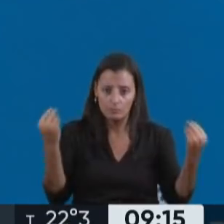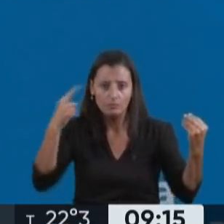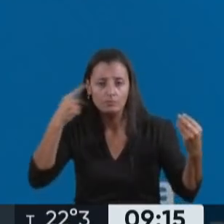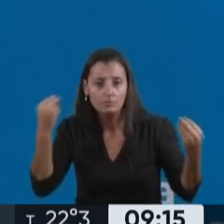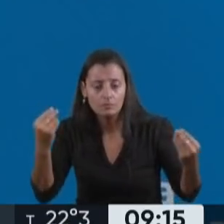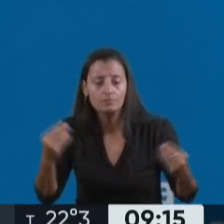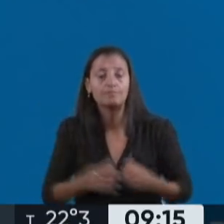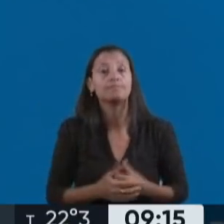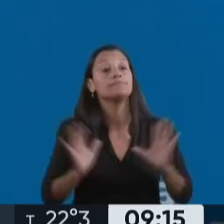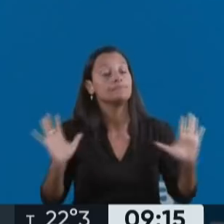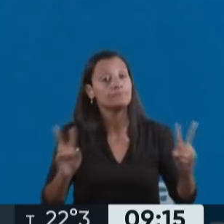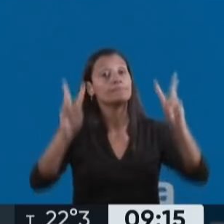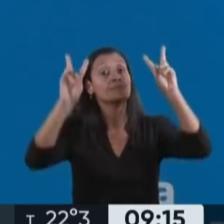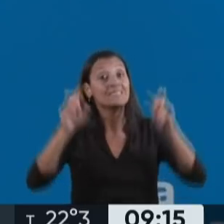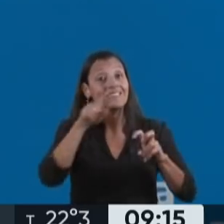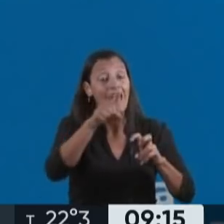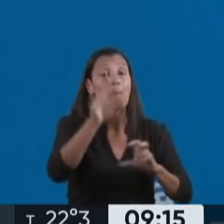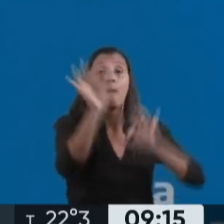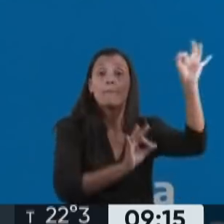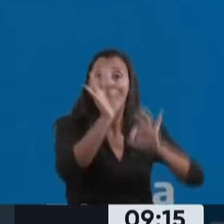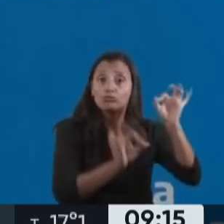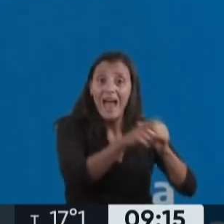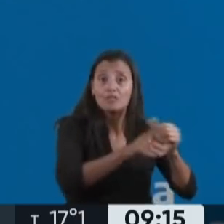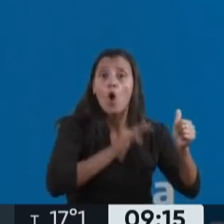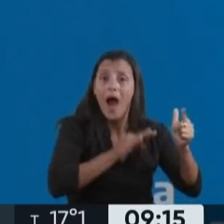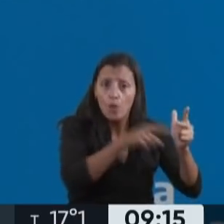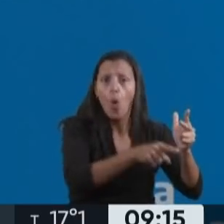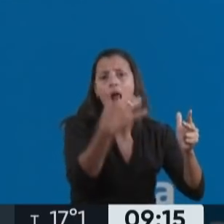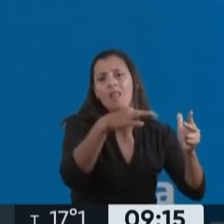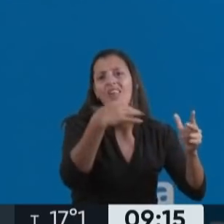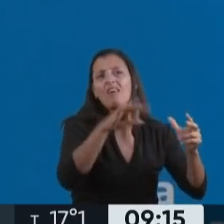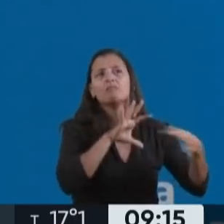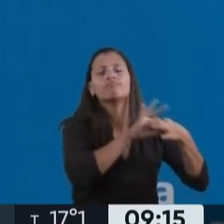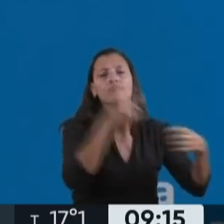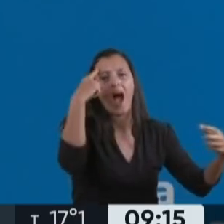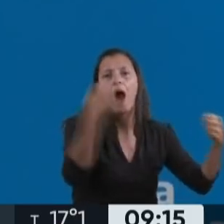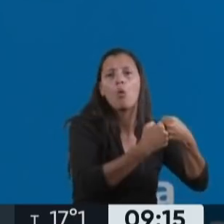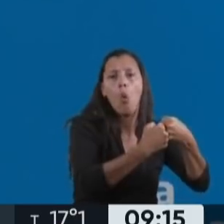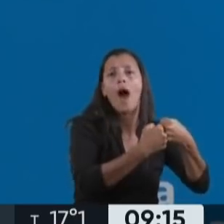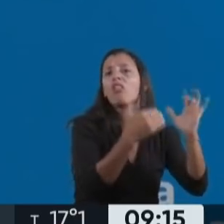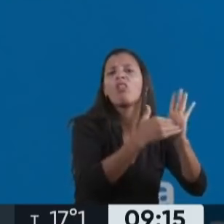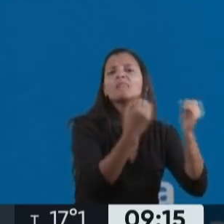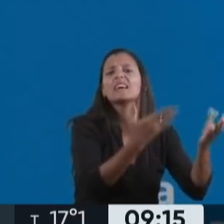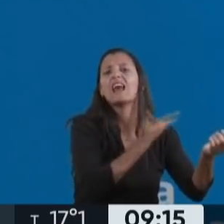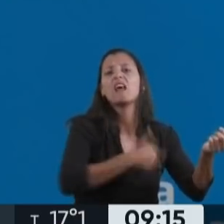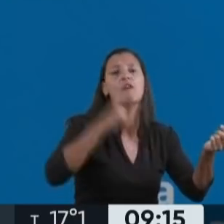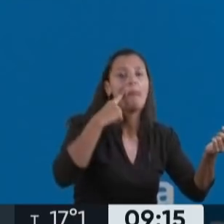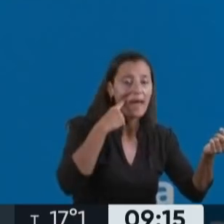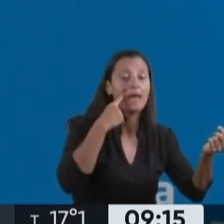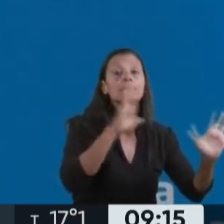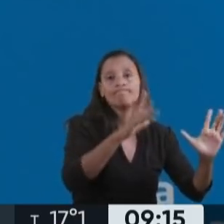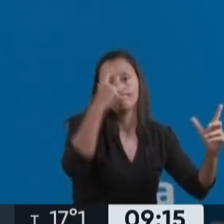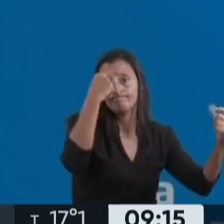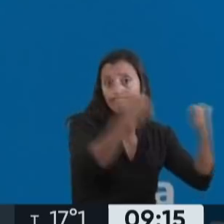Juan Pablo, el proyecto plurianual tiene que ver con los acuerdos con el staff del Fondo Monetario Internacional y